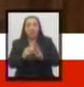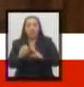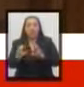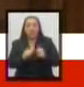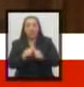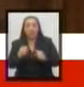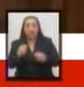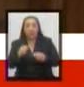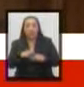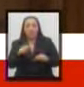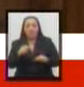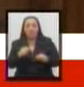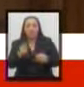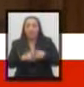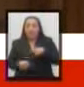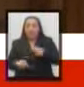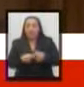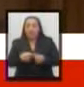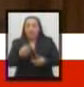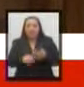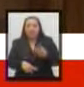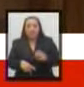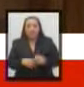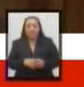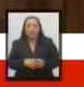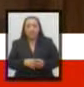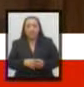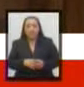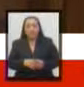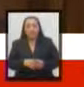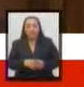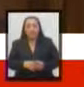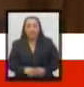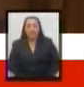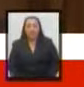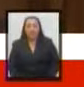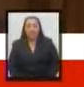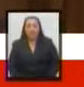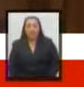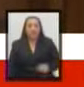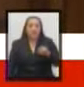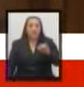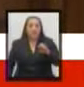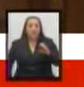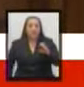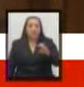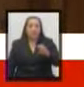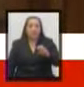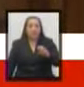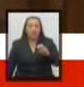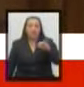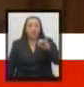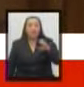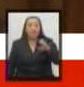en la plenaria del Senado que se viene ahora, que ustedes se llaman, ¿cómo se llama? El INEI y el DANE